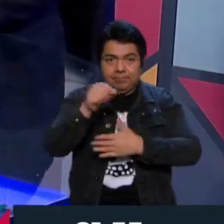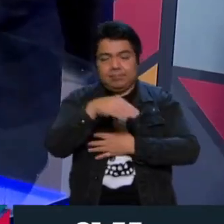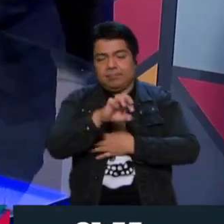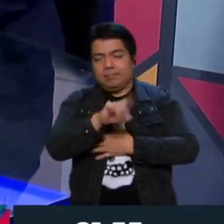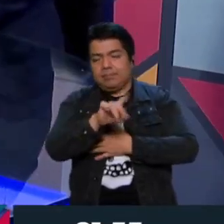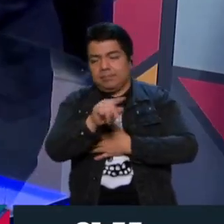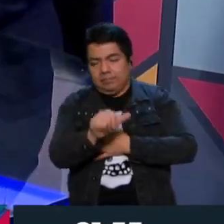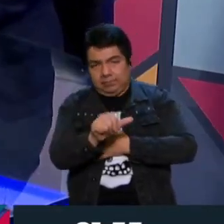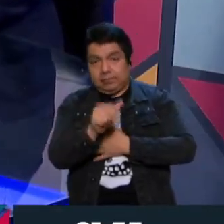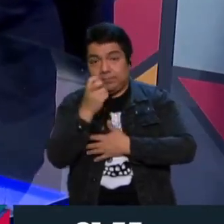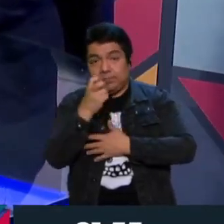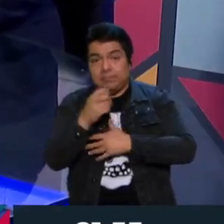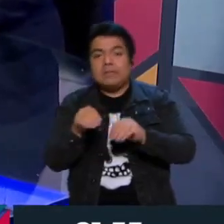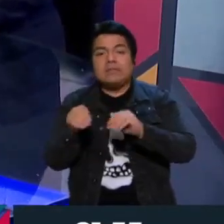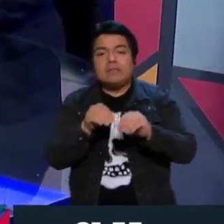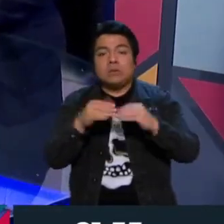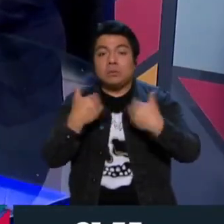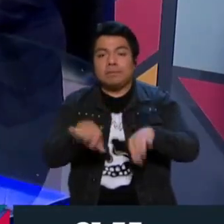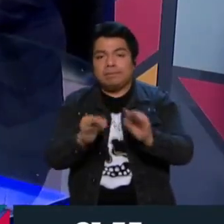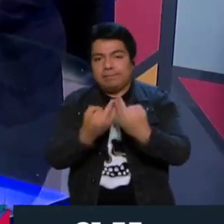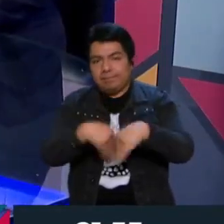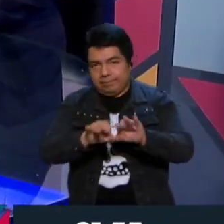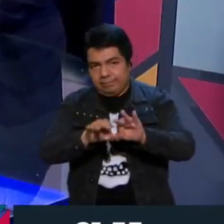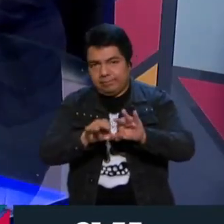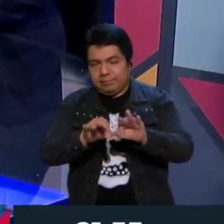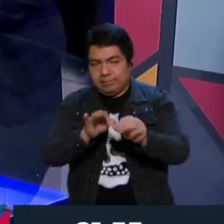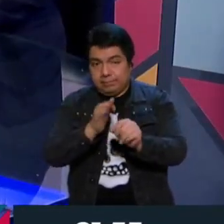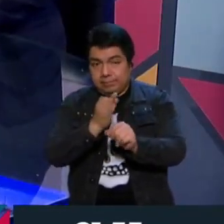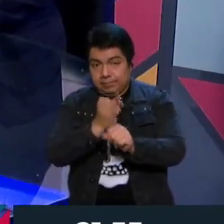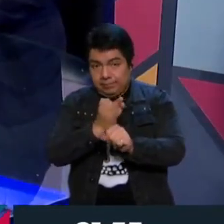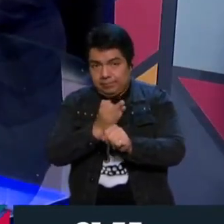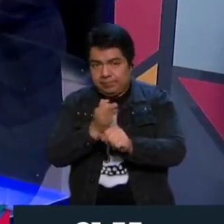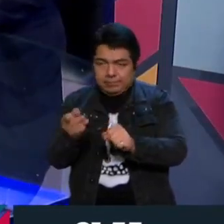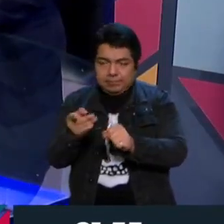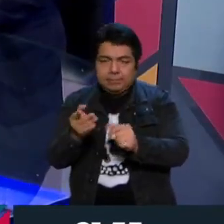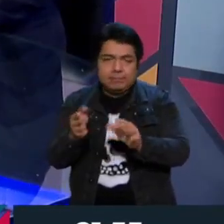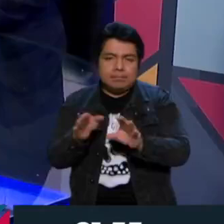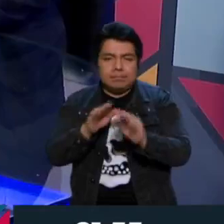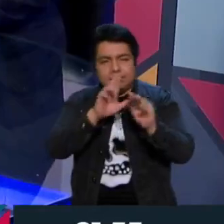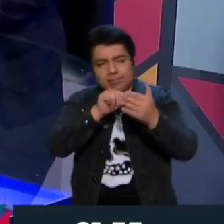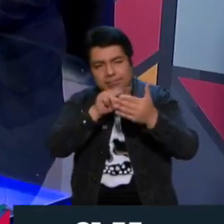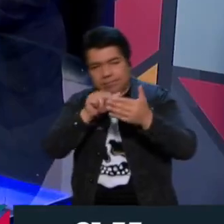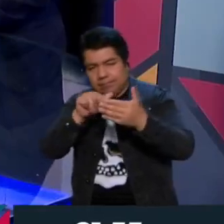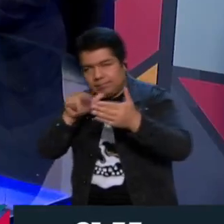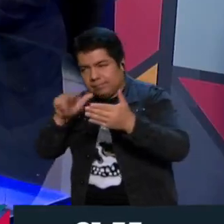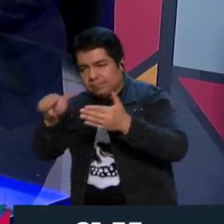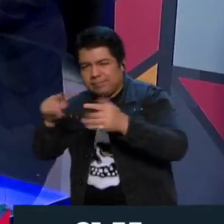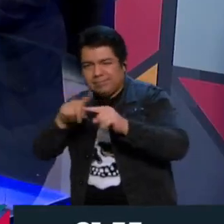¿no? Ese movimiento tan importante que existió y que ahora adorna muchos de nuestros